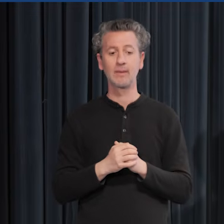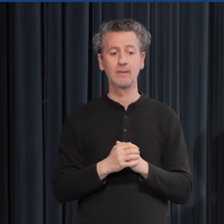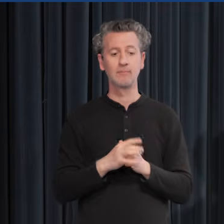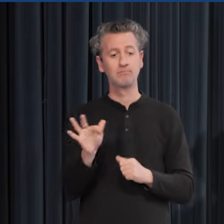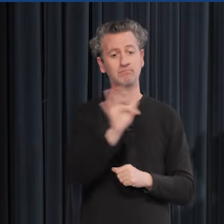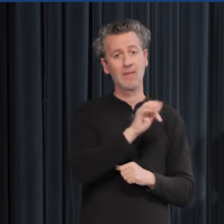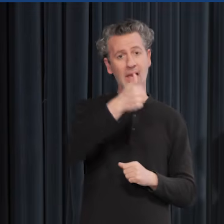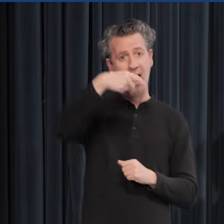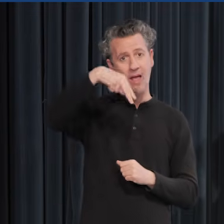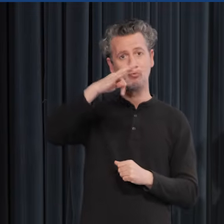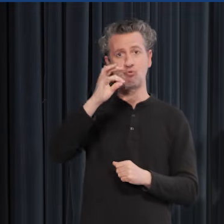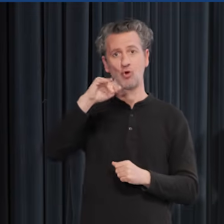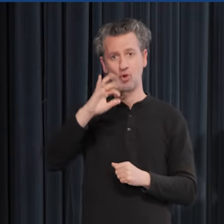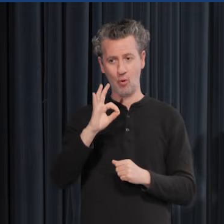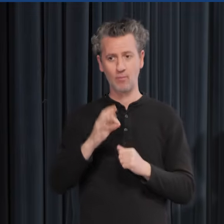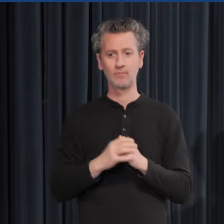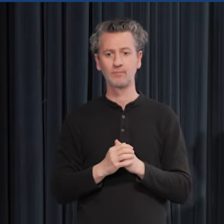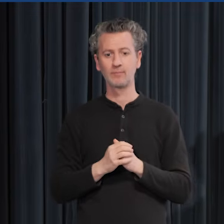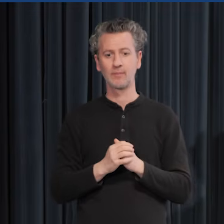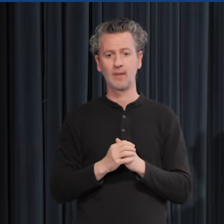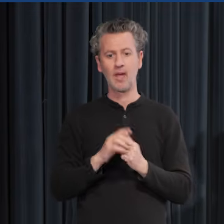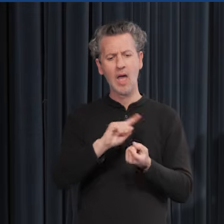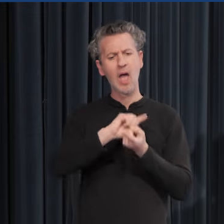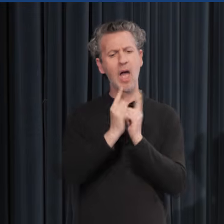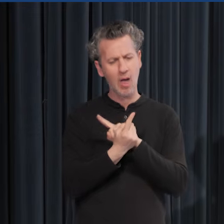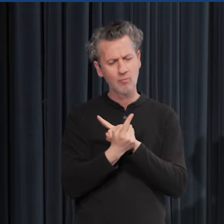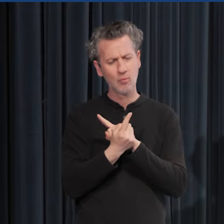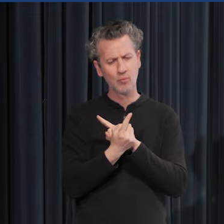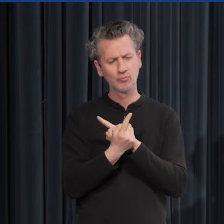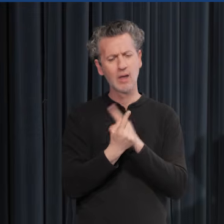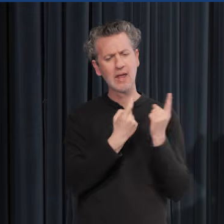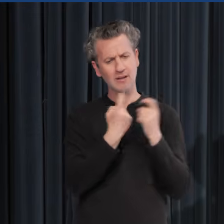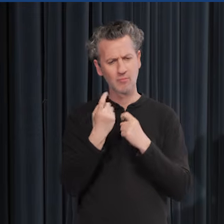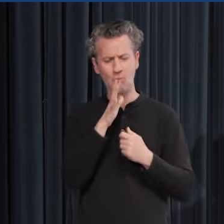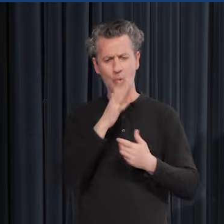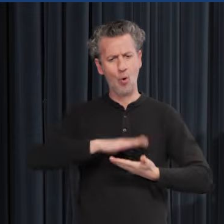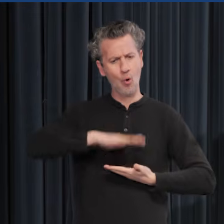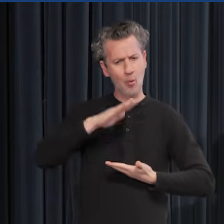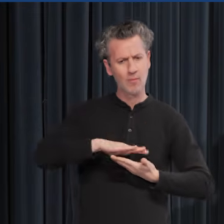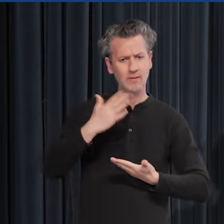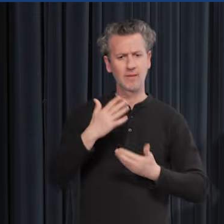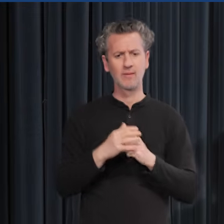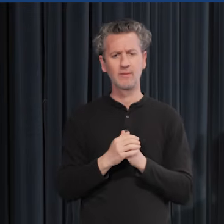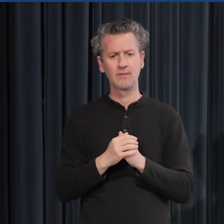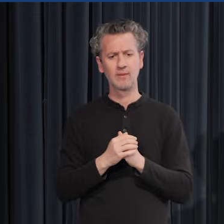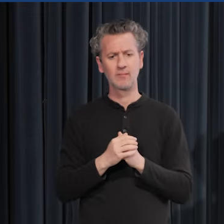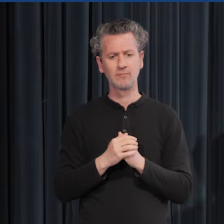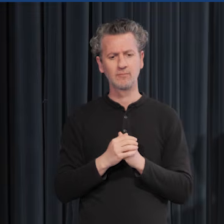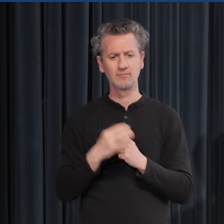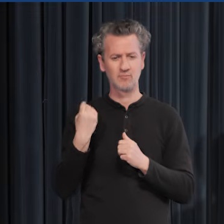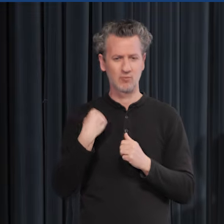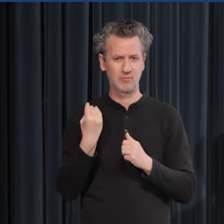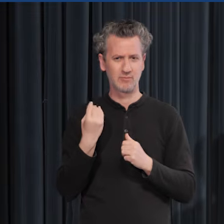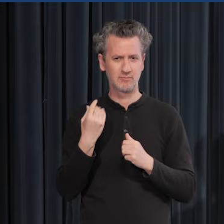Antonio, ¿son necesarios cambios? Porque estamos hablando de competencias para la seguridad y la salud en el trabajo.